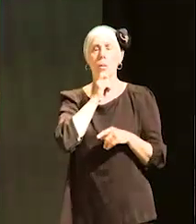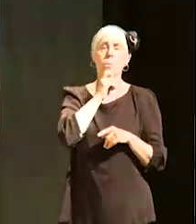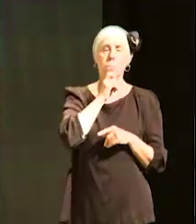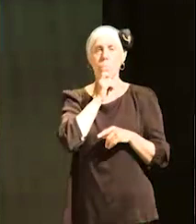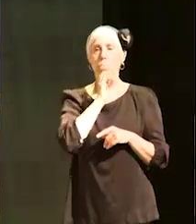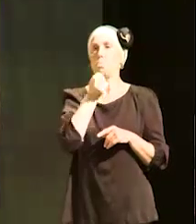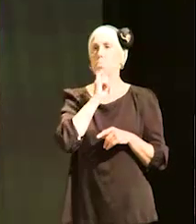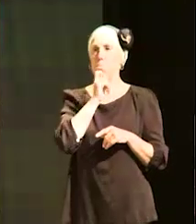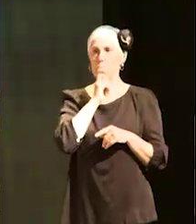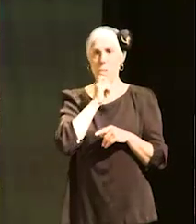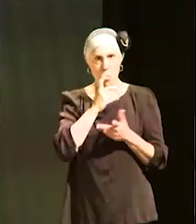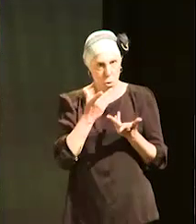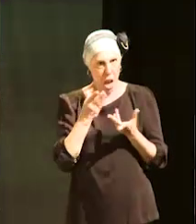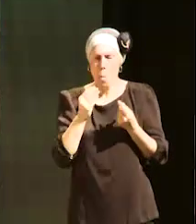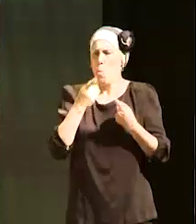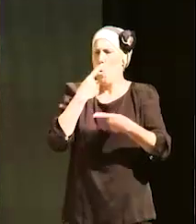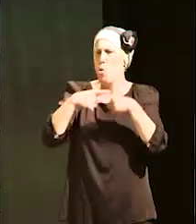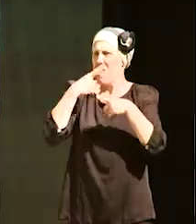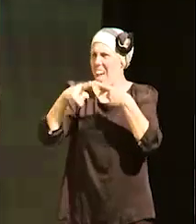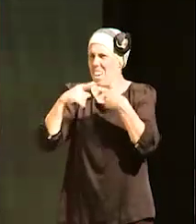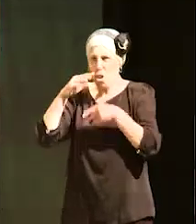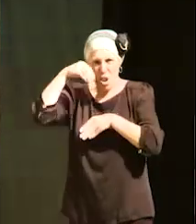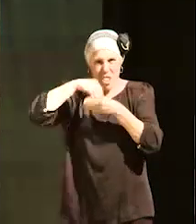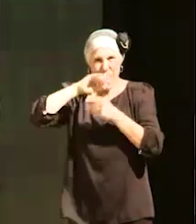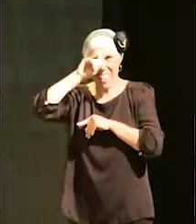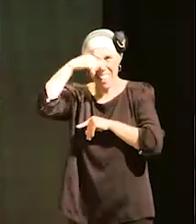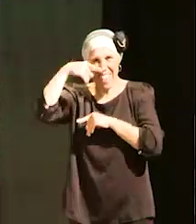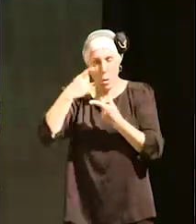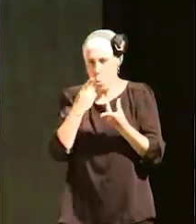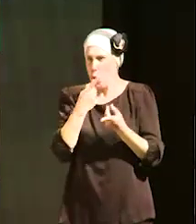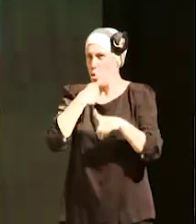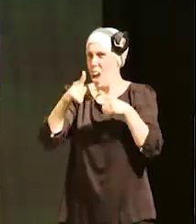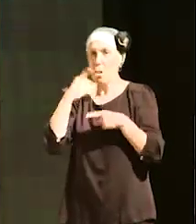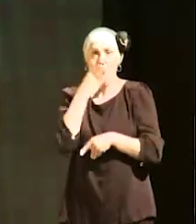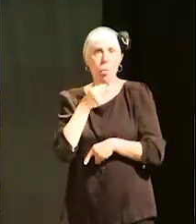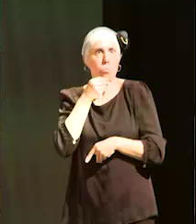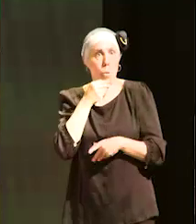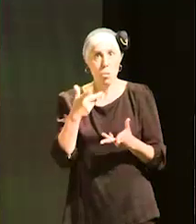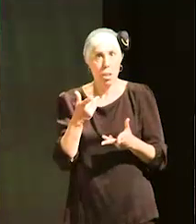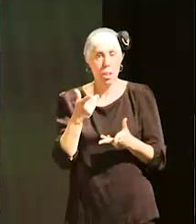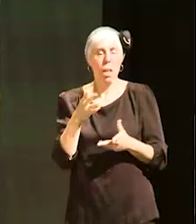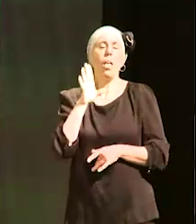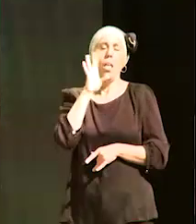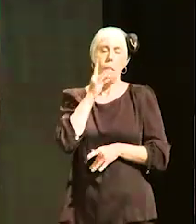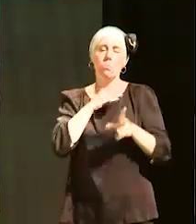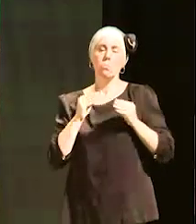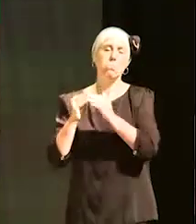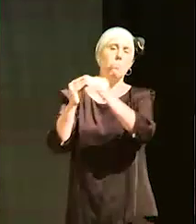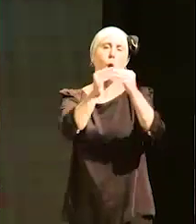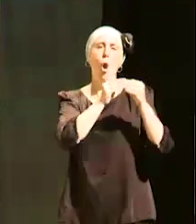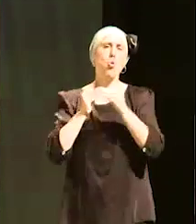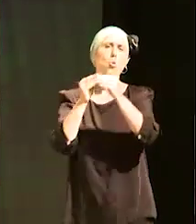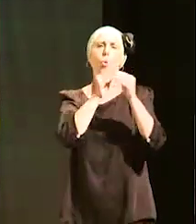hay muchas cosas bellas en las culturas hay maravillas pero el machismo así como el racismo campea en todo el territorio del